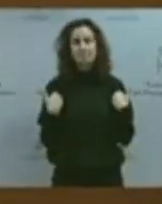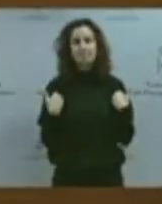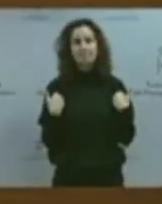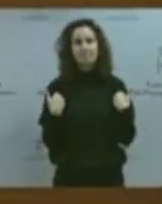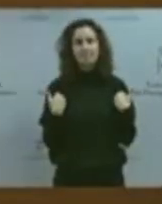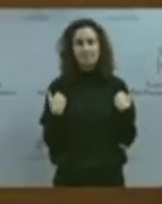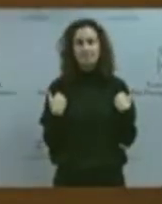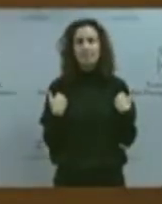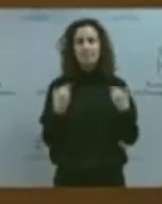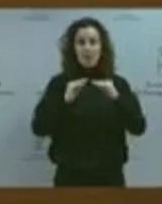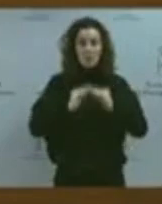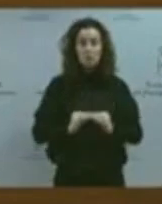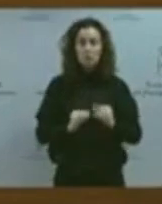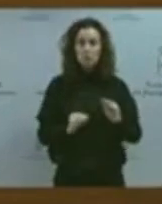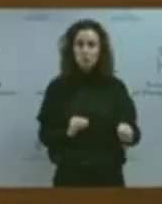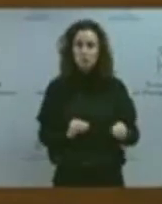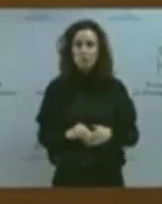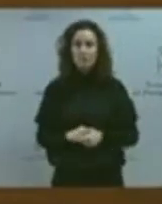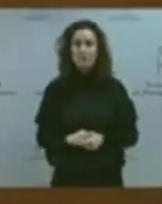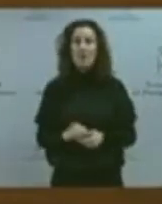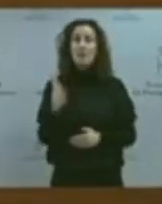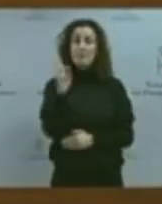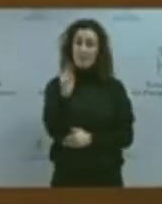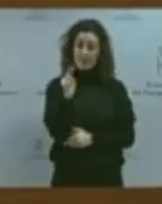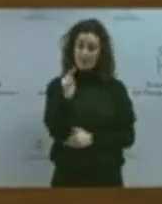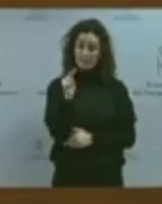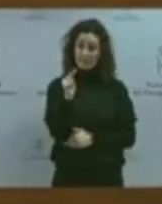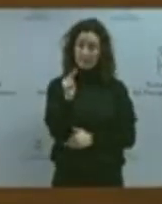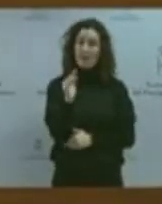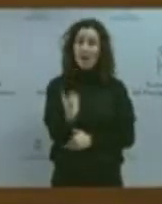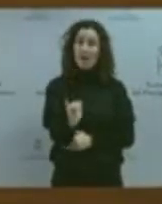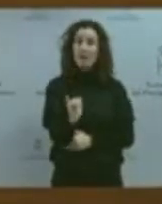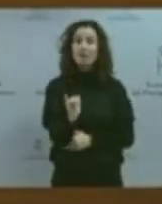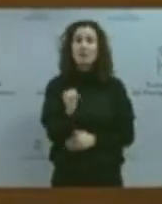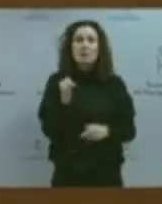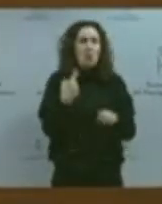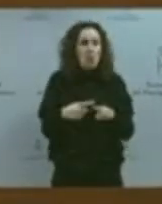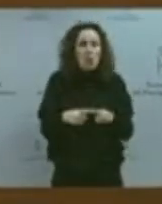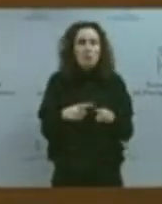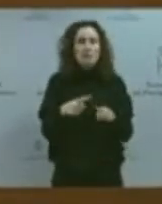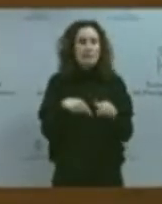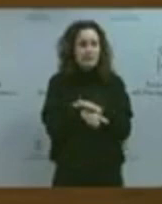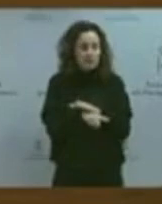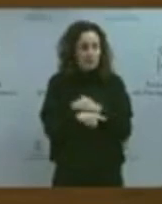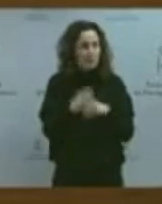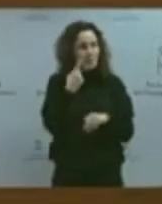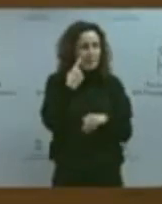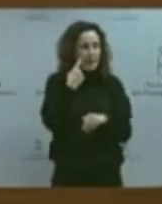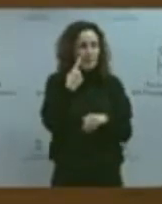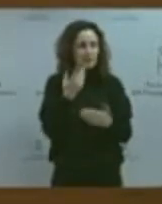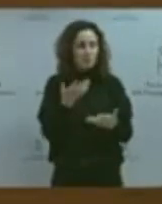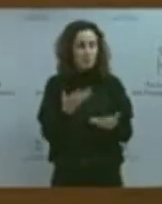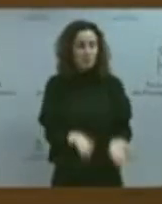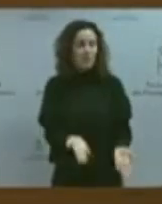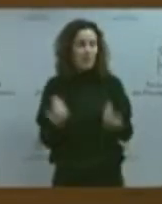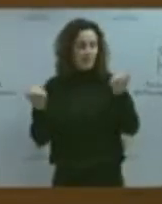Desde el viernes hay sucesivas intervenciones hasta el momento para poder desalojar el agua y poder